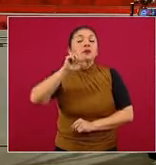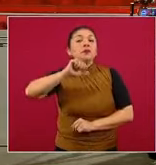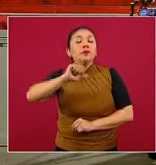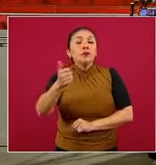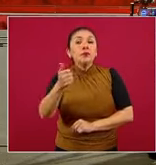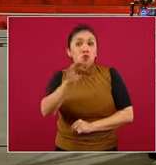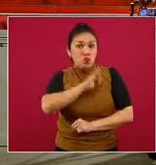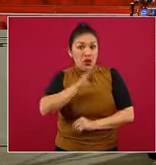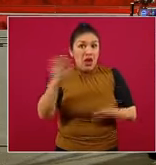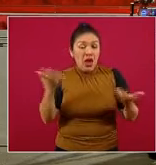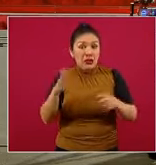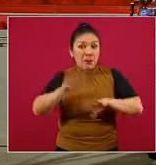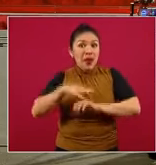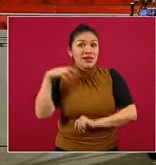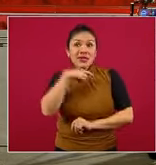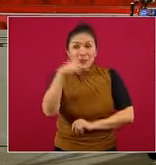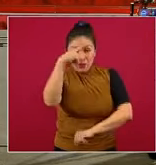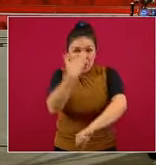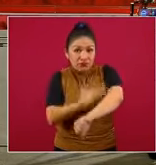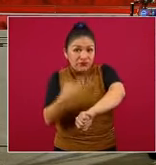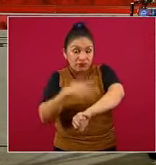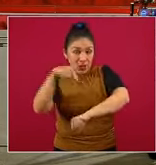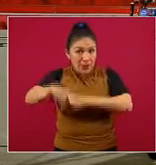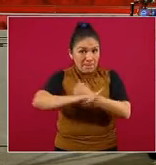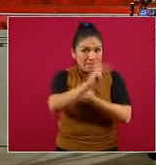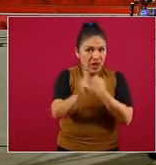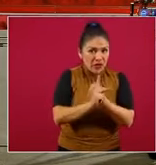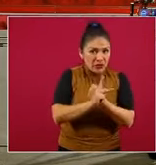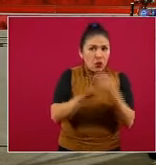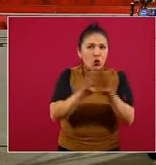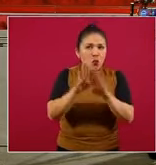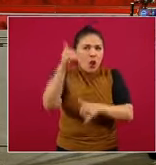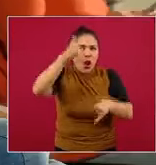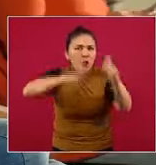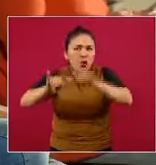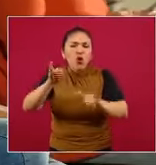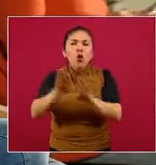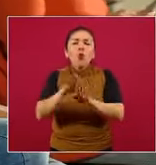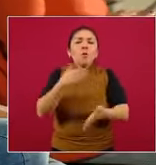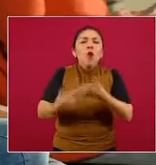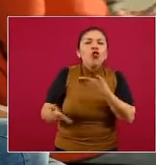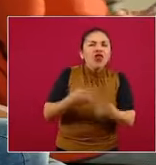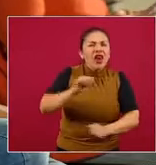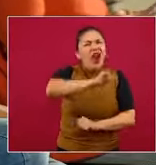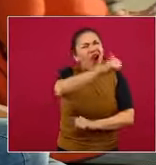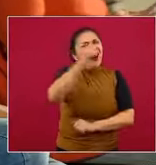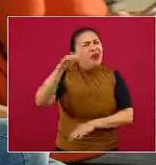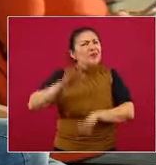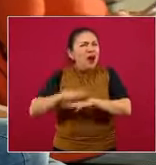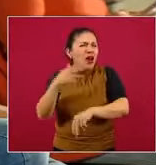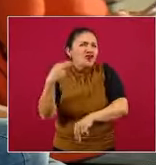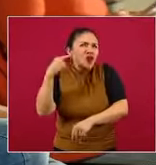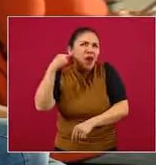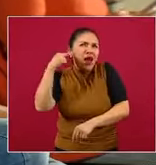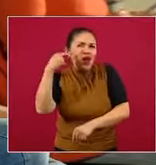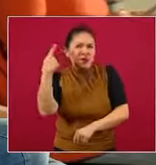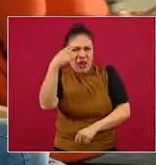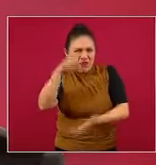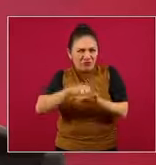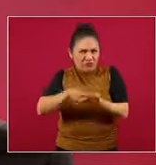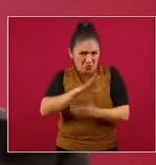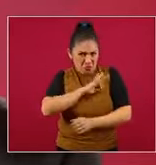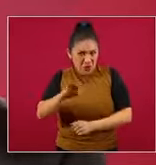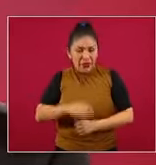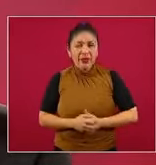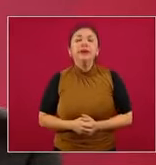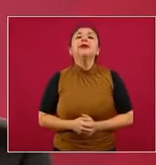hacer más rápido el trámite en nuestro país, como laboratorios como la Moderna y algunos otros que ya han hecho este trámite? Por favor, doctor. Con mucho